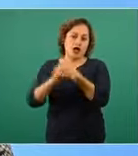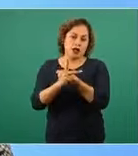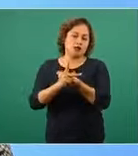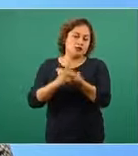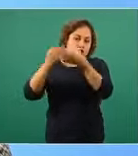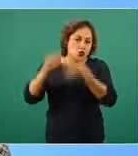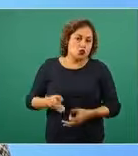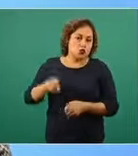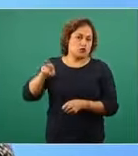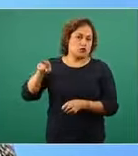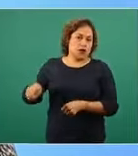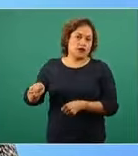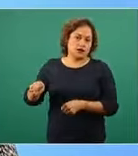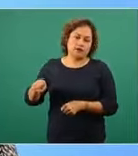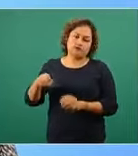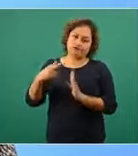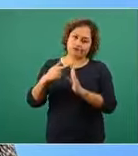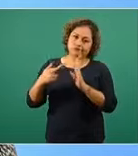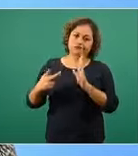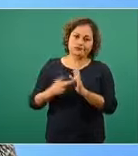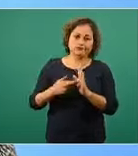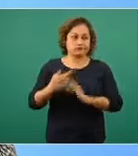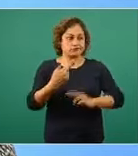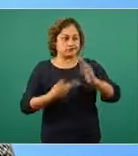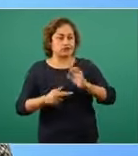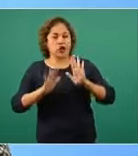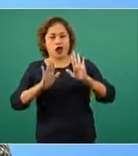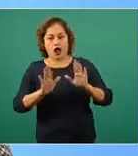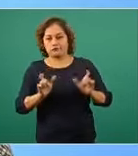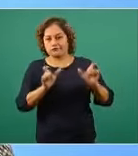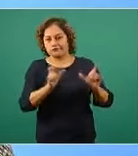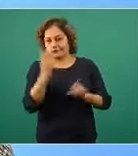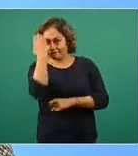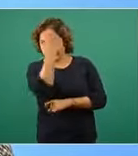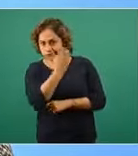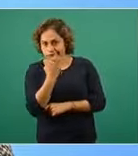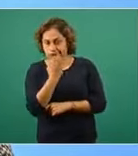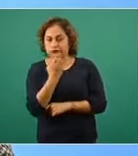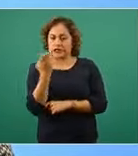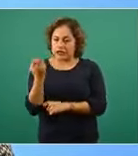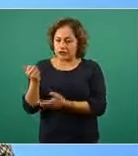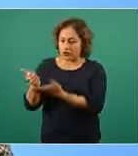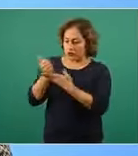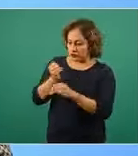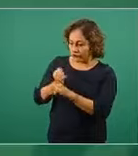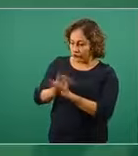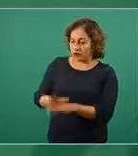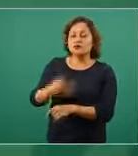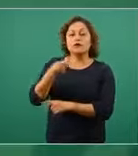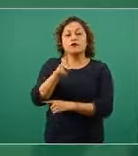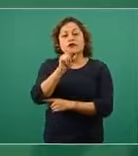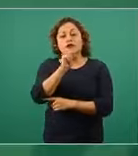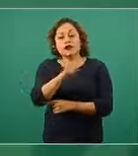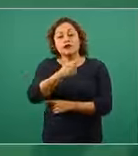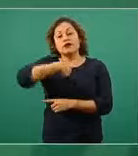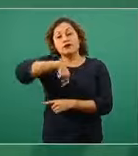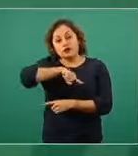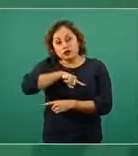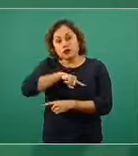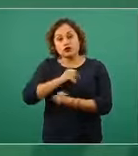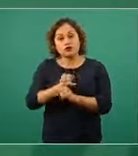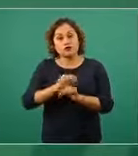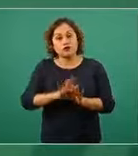cuales van a regresar. Pero a su vez tuvimos una mayor captación porque fortalecimos la red de nuestro equipo que reporta en las entidades